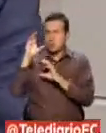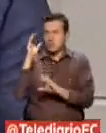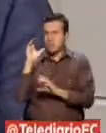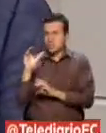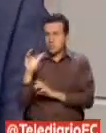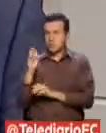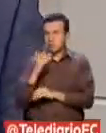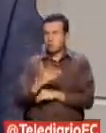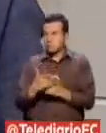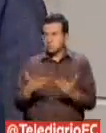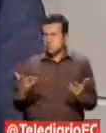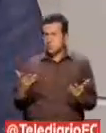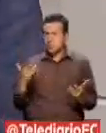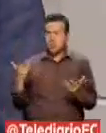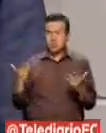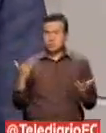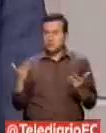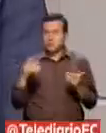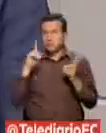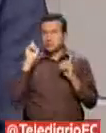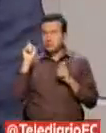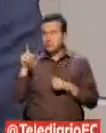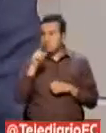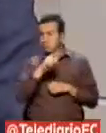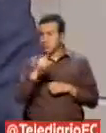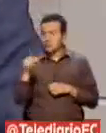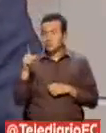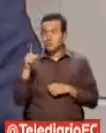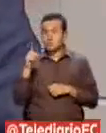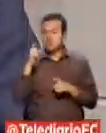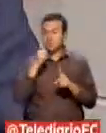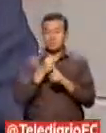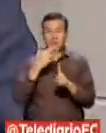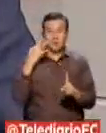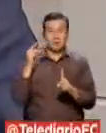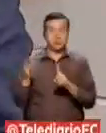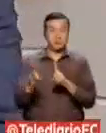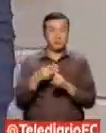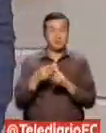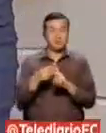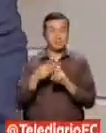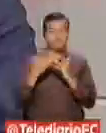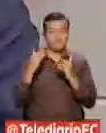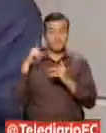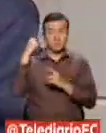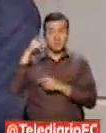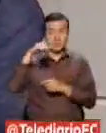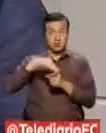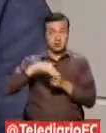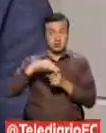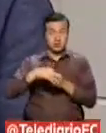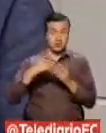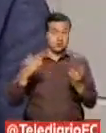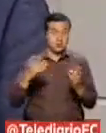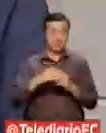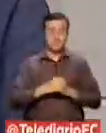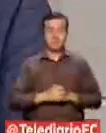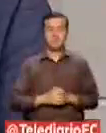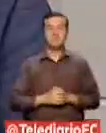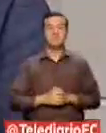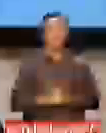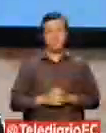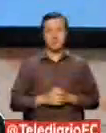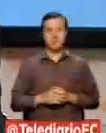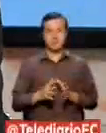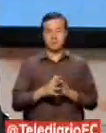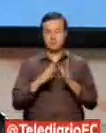sentido y en otro. Yo le pregunto, ¿cuál será el impacto de las redes sociales en las próximas elecciones, por ejemplo?